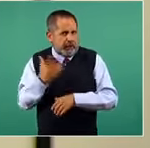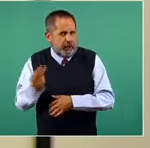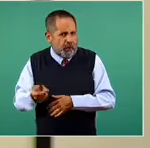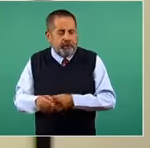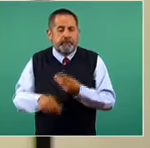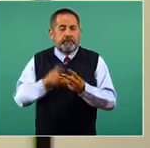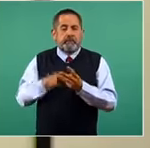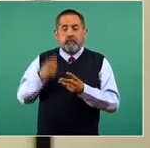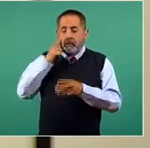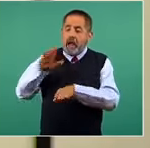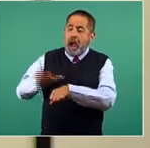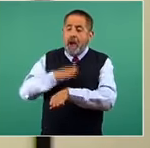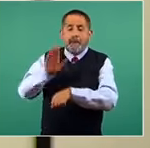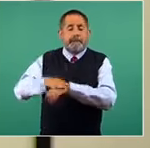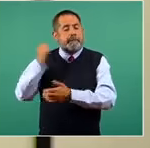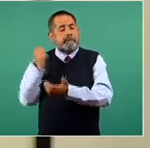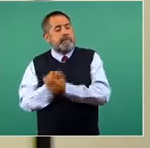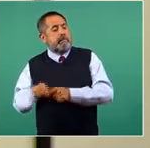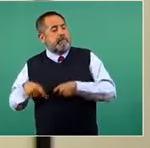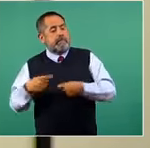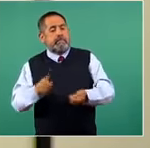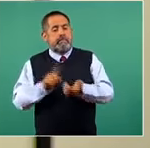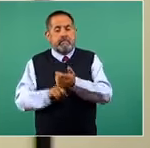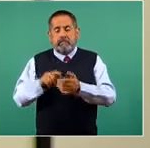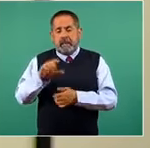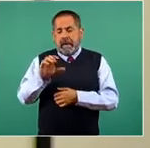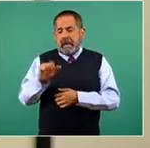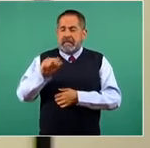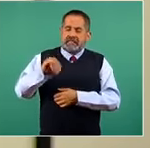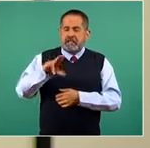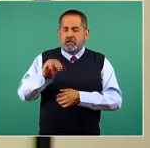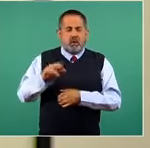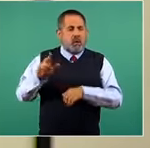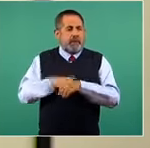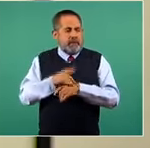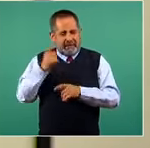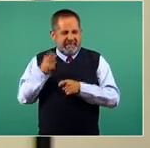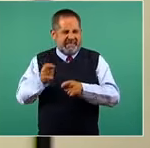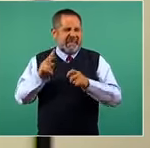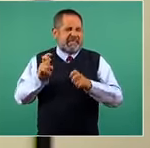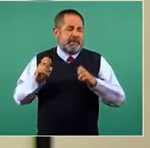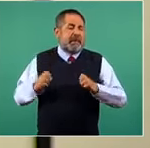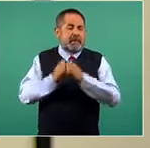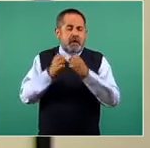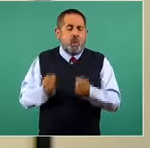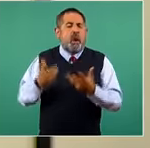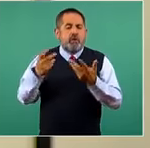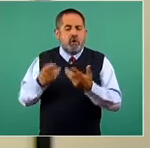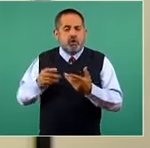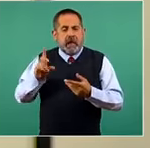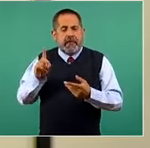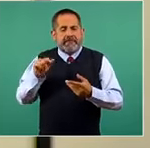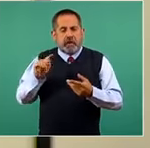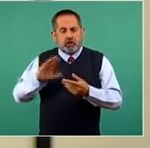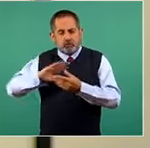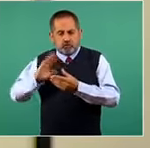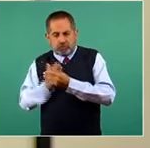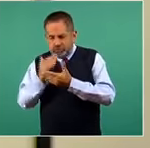para la aprobación que sucedió en México de manera emergente, ¿con cuántos datos de